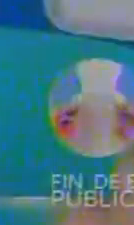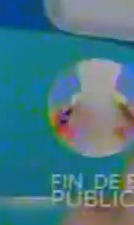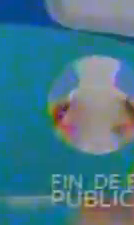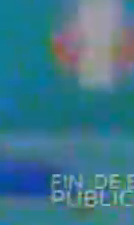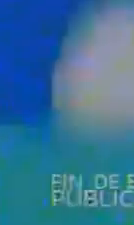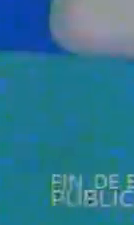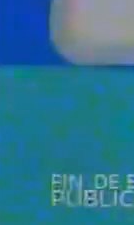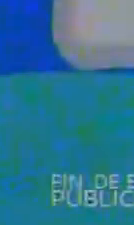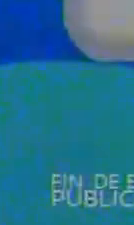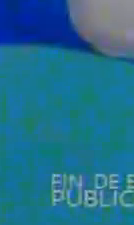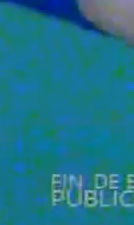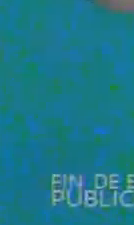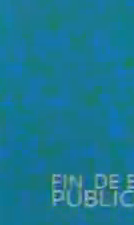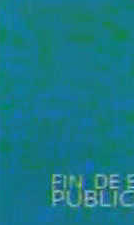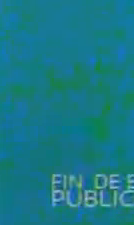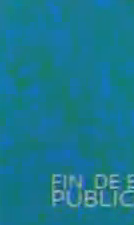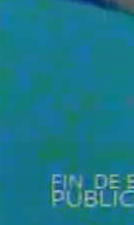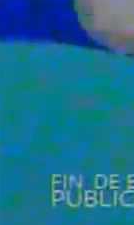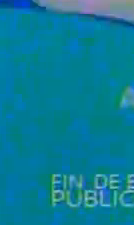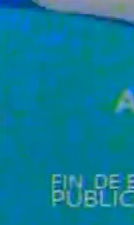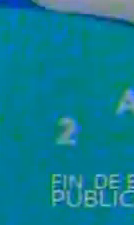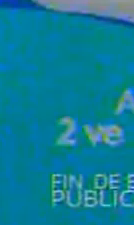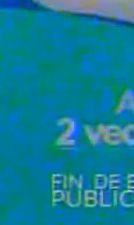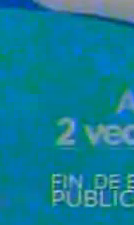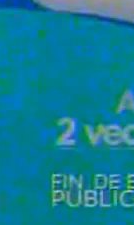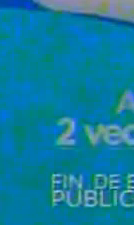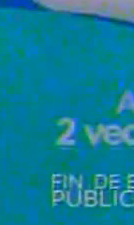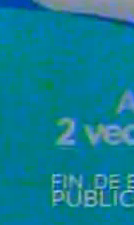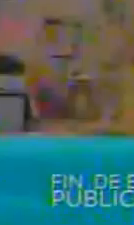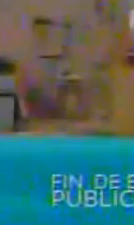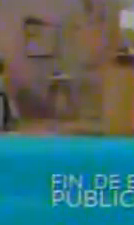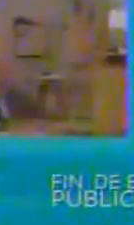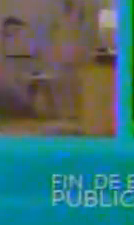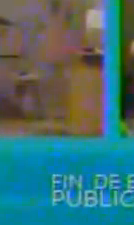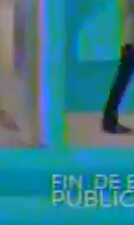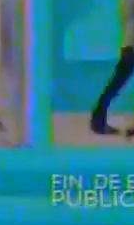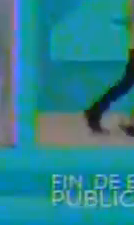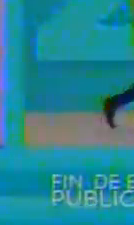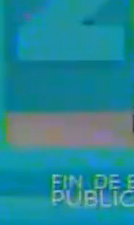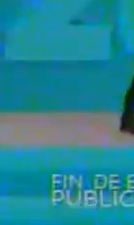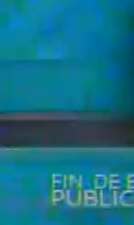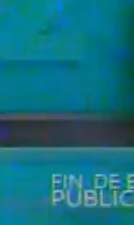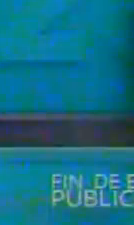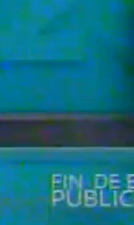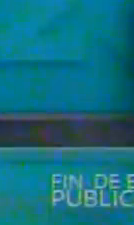Nosotras diarios largos con alas, 3 centímetros más largos para todo lo que el día trae.